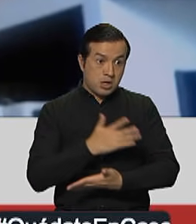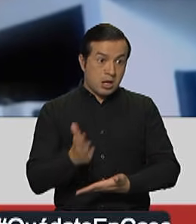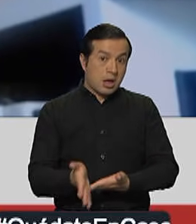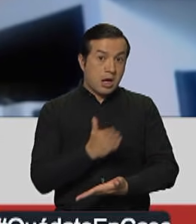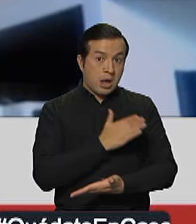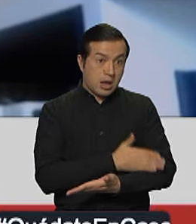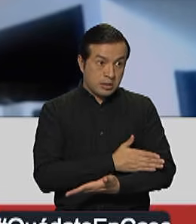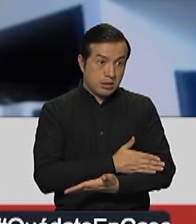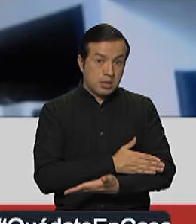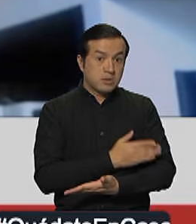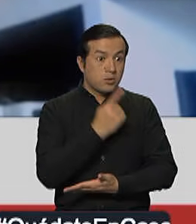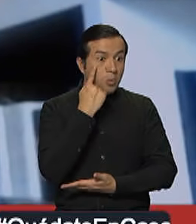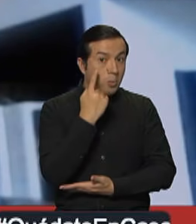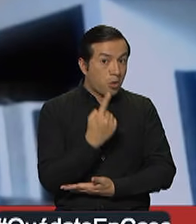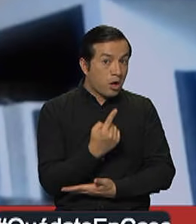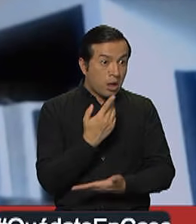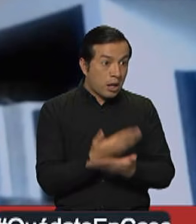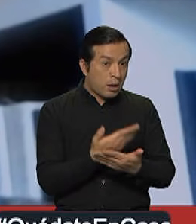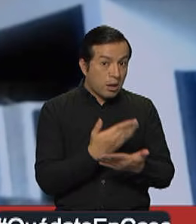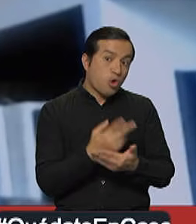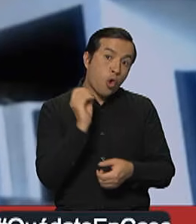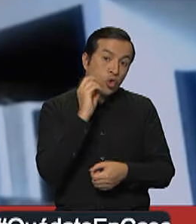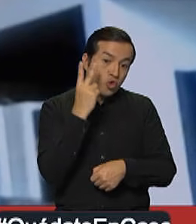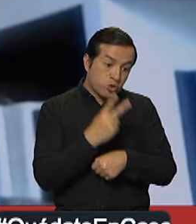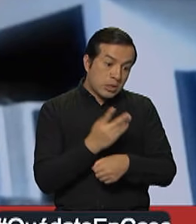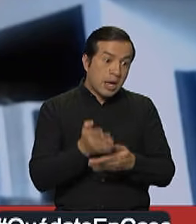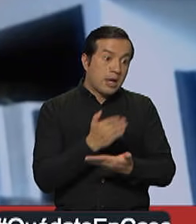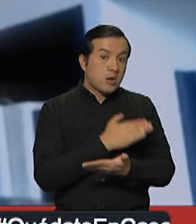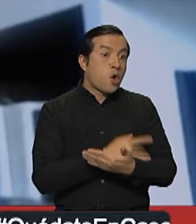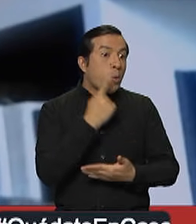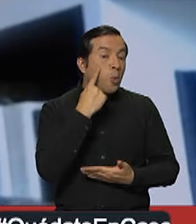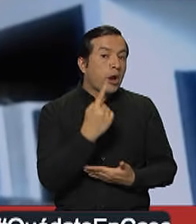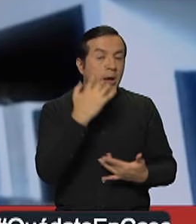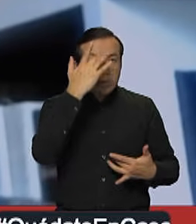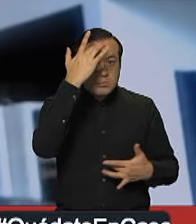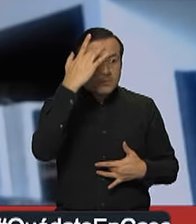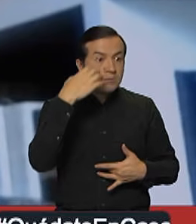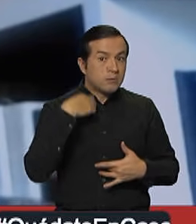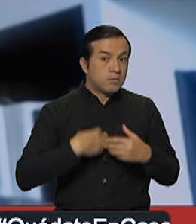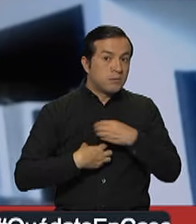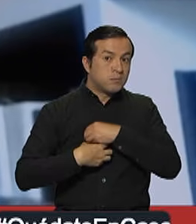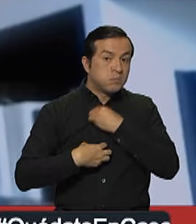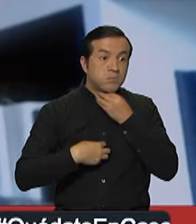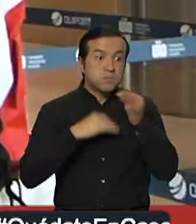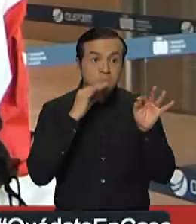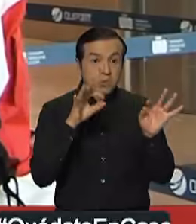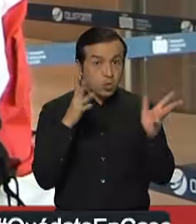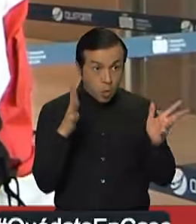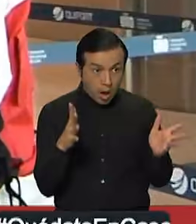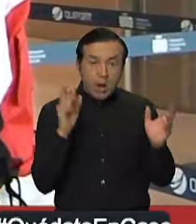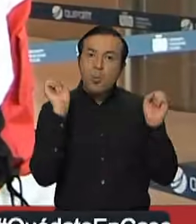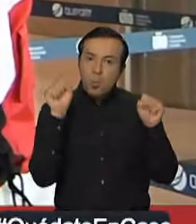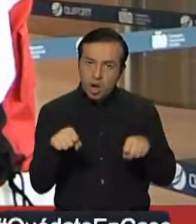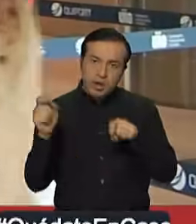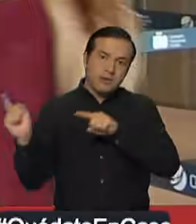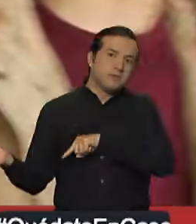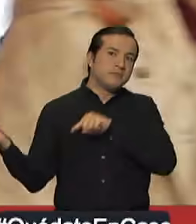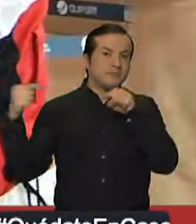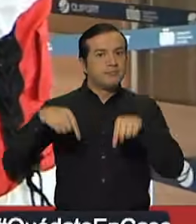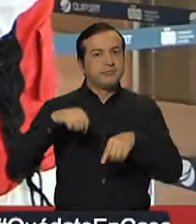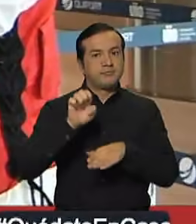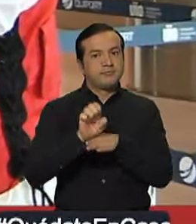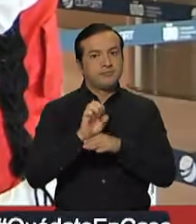no menos incluso, 48 horas tal vez, una prueba de COVID-19, y con eso podrán ingresar al país. Santiago Tello,